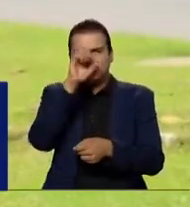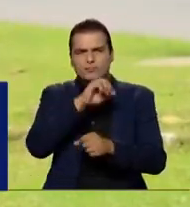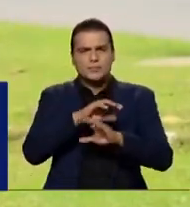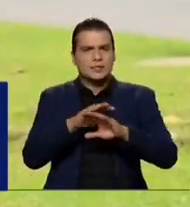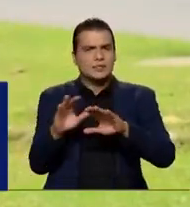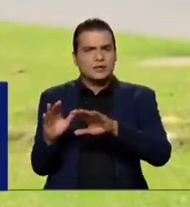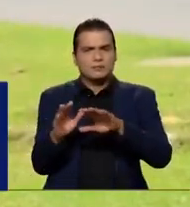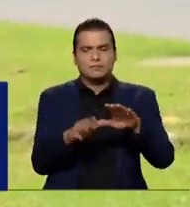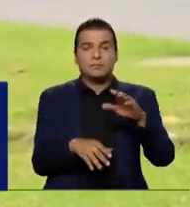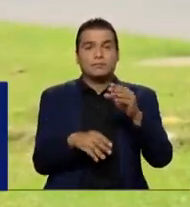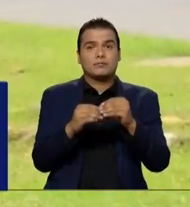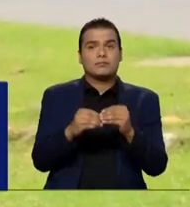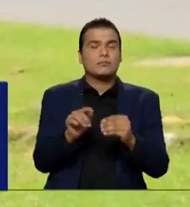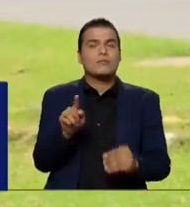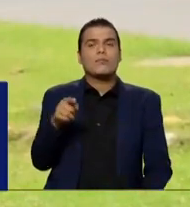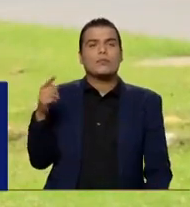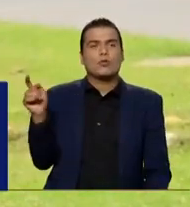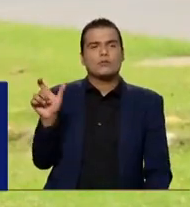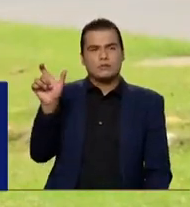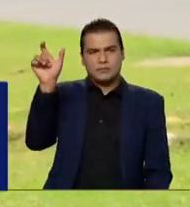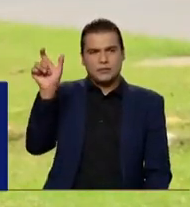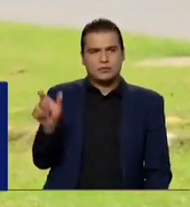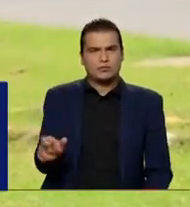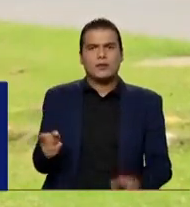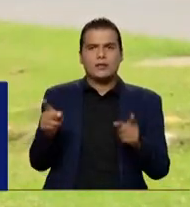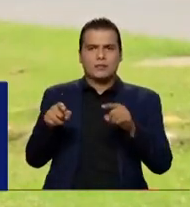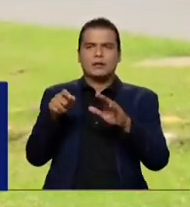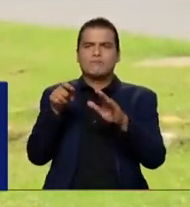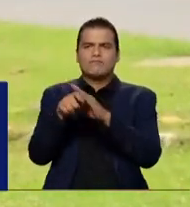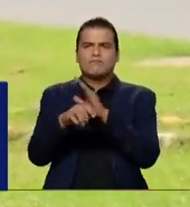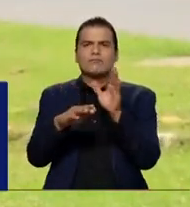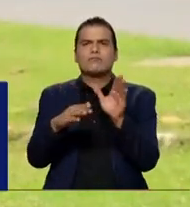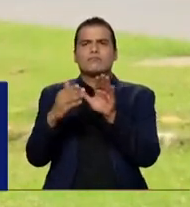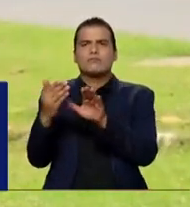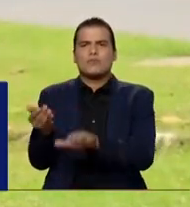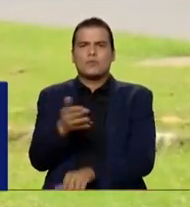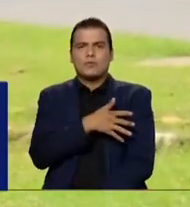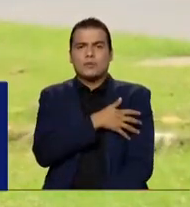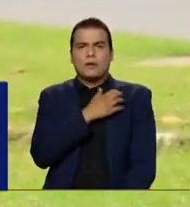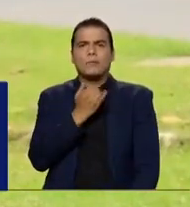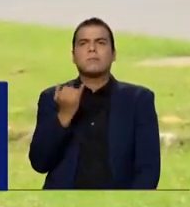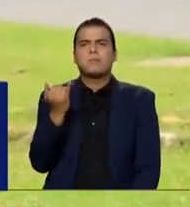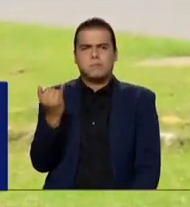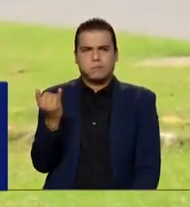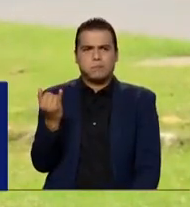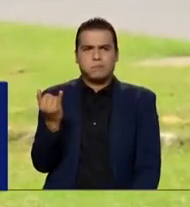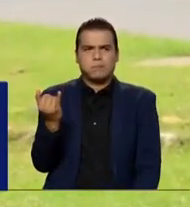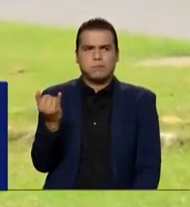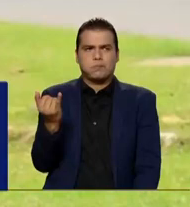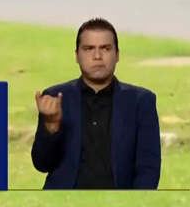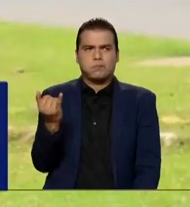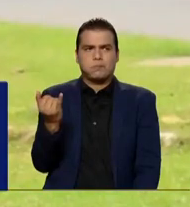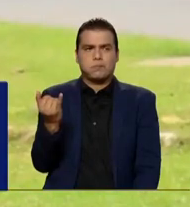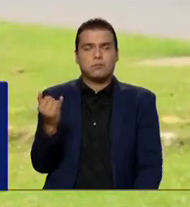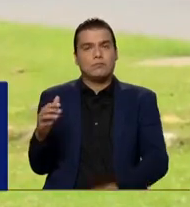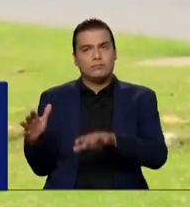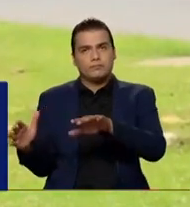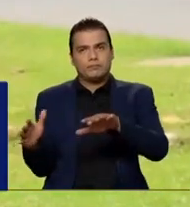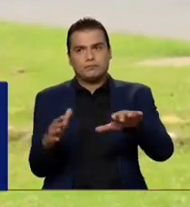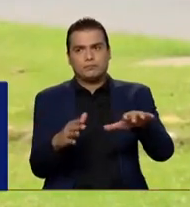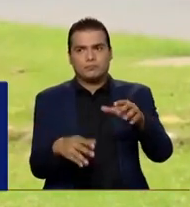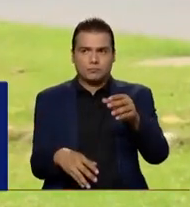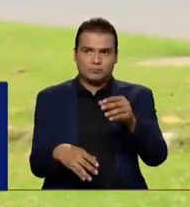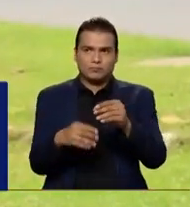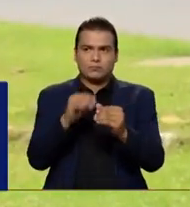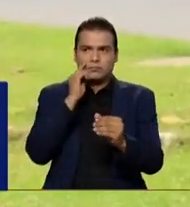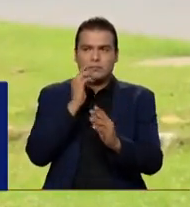otra cuarta persona fue asesinada en zona rural de esta municipalidad a manos de criminales. Y en otros hechos de la información,